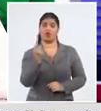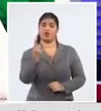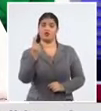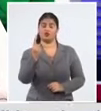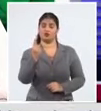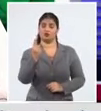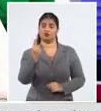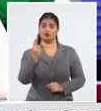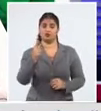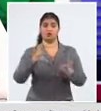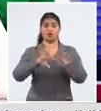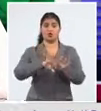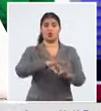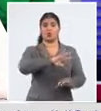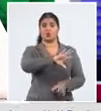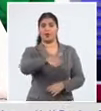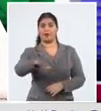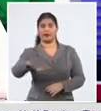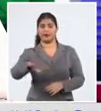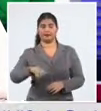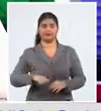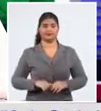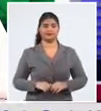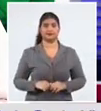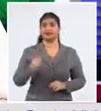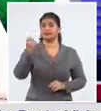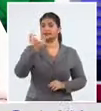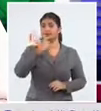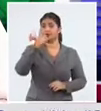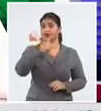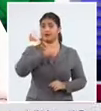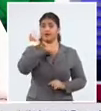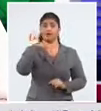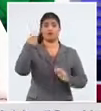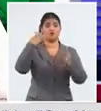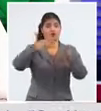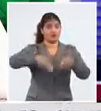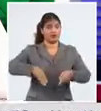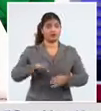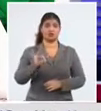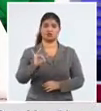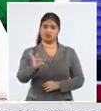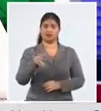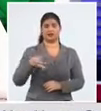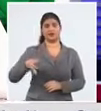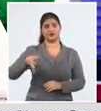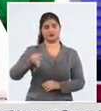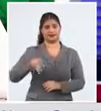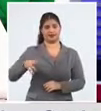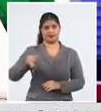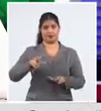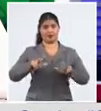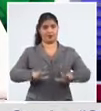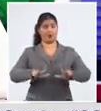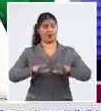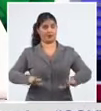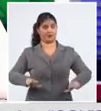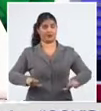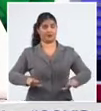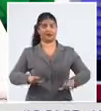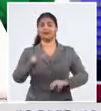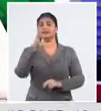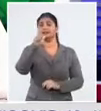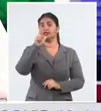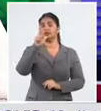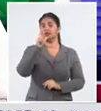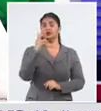Guamá. En Ciego de Ávila, las 7 personas que fallecen de los municipios Morón y Ciro Redondo,